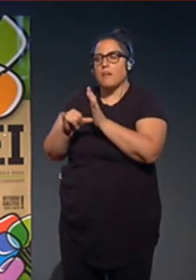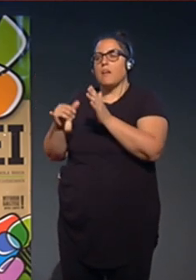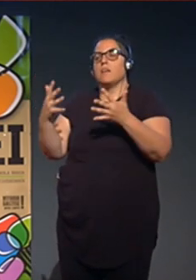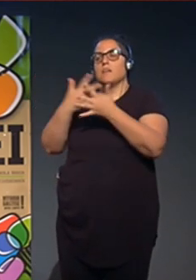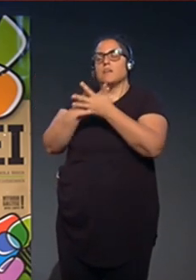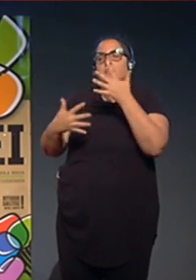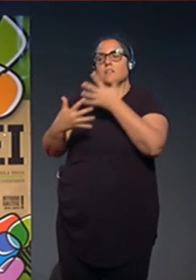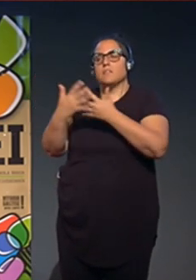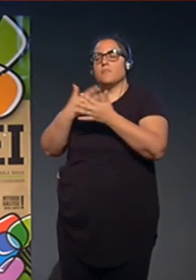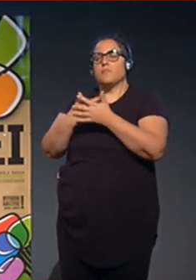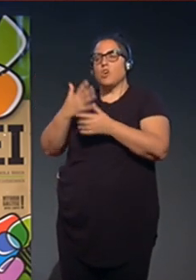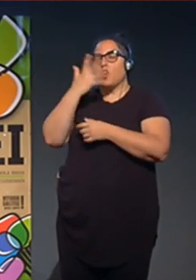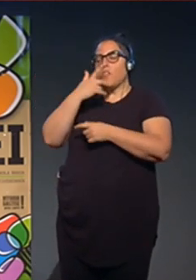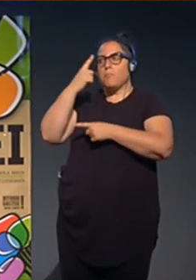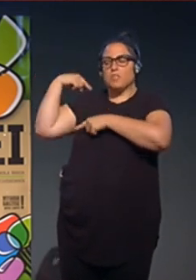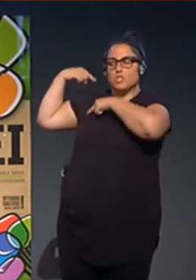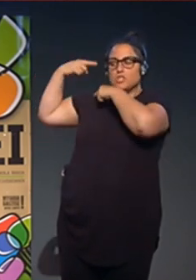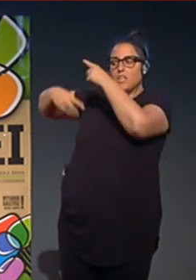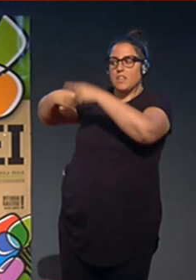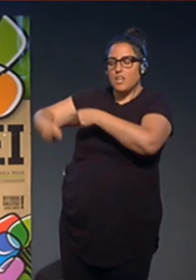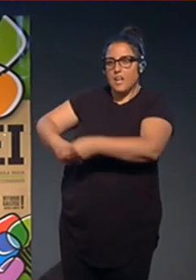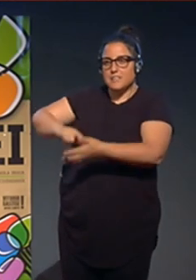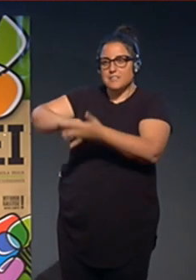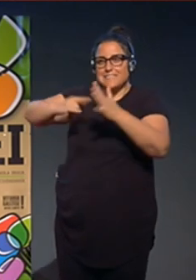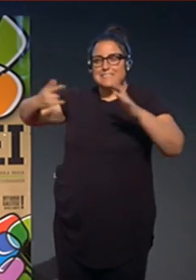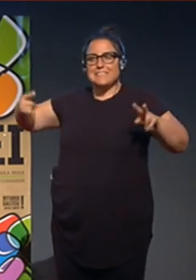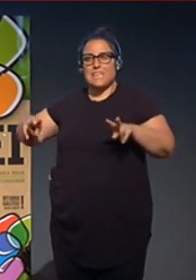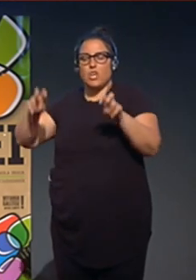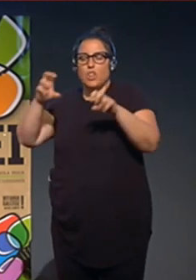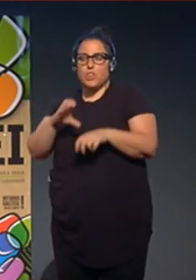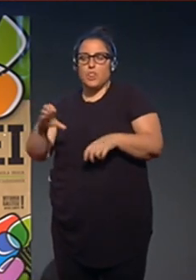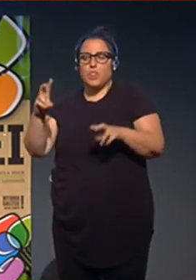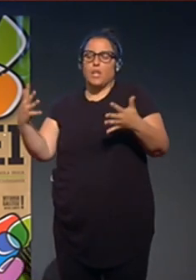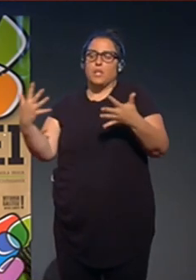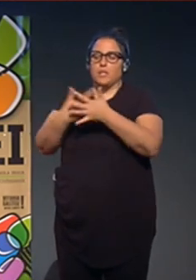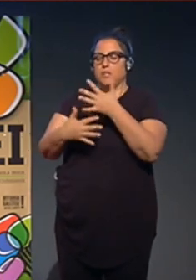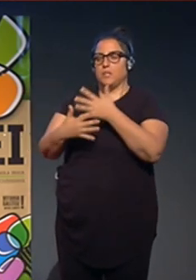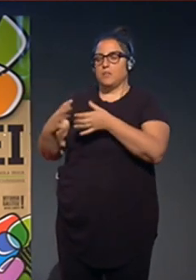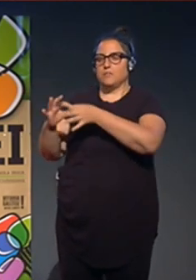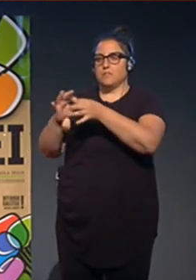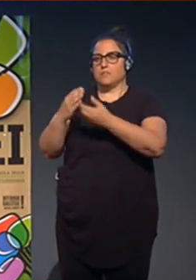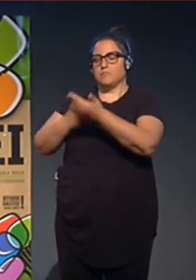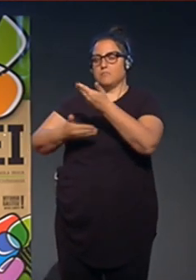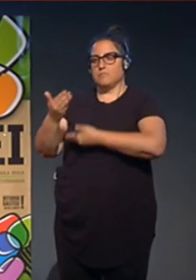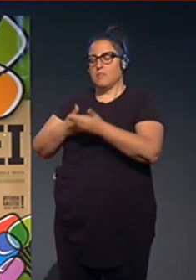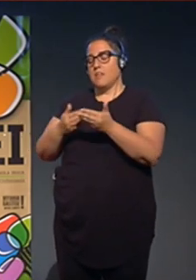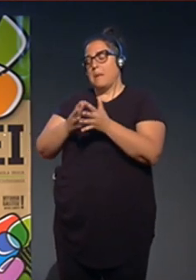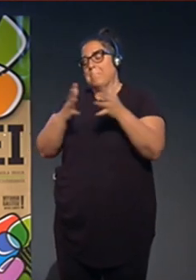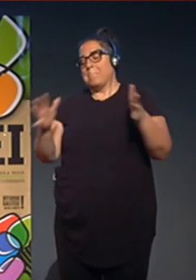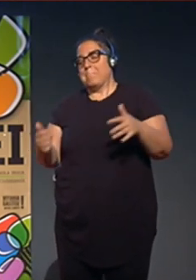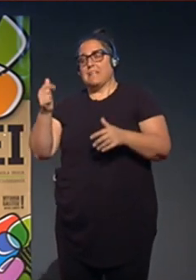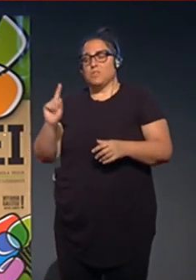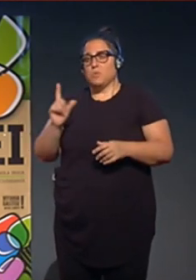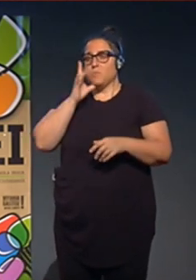tradicionales de nuestros antepasados y las nuevas tecnologías y ciencia eh No los desarrollo más porque No tendríamos